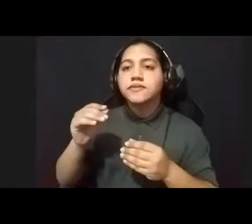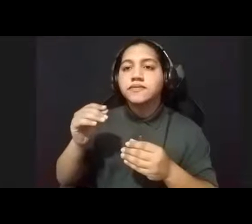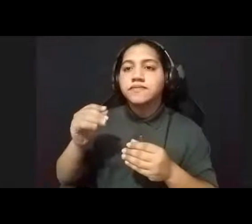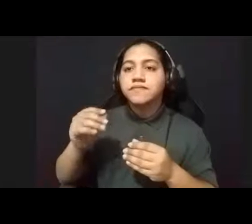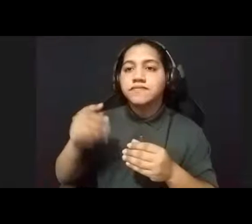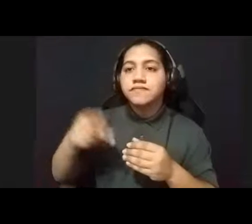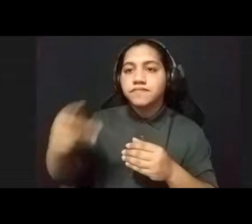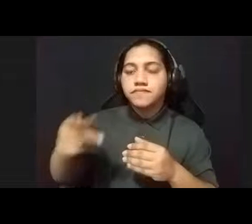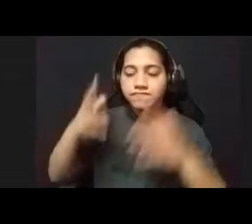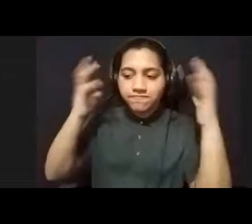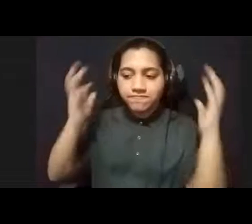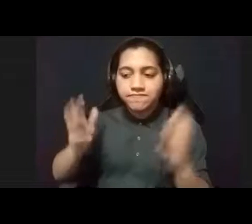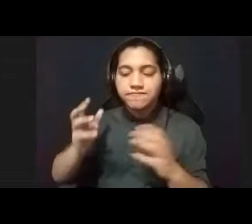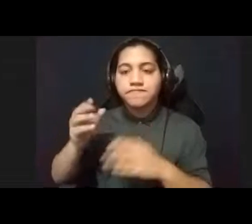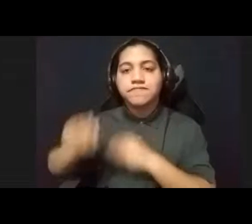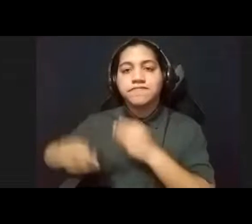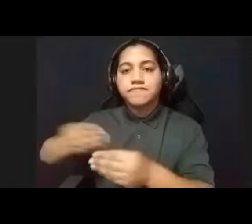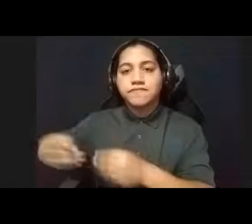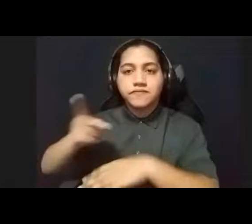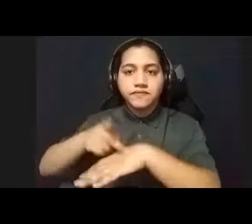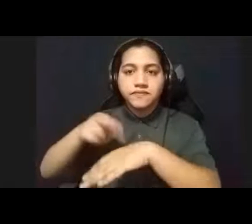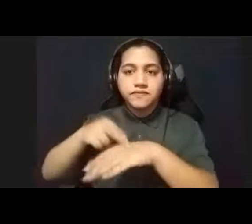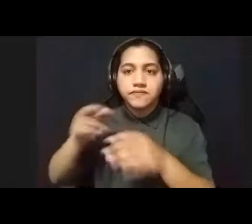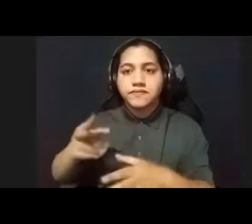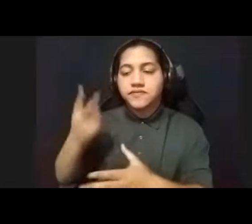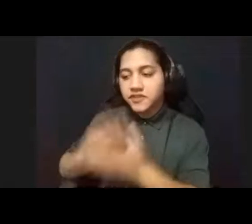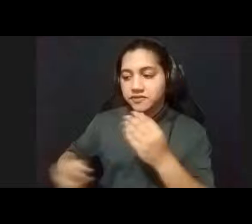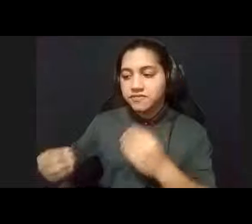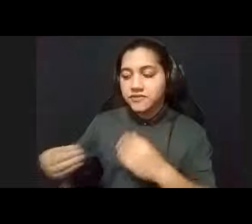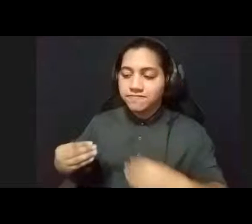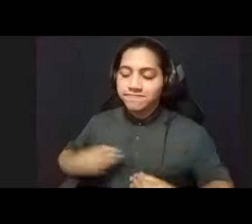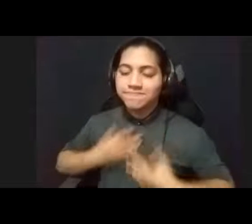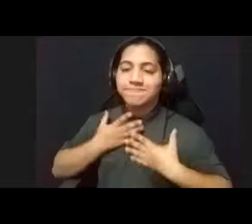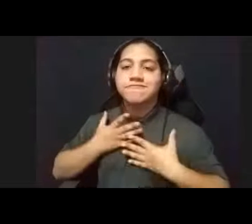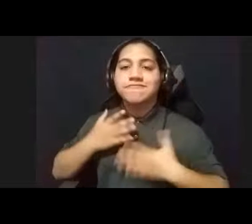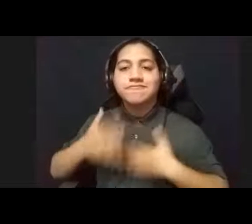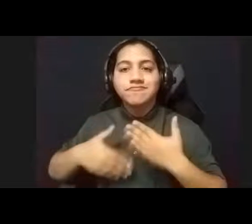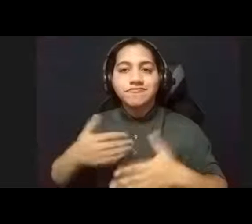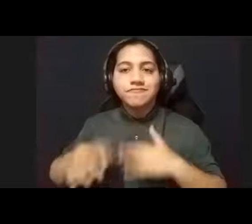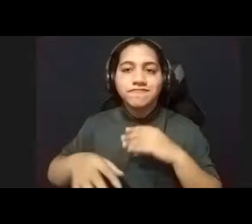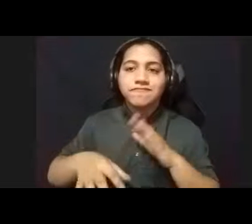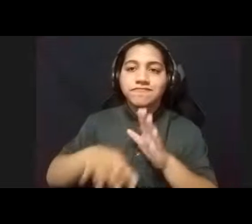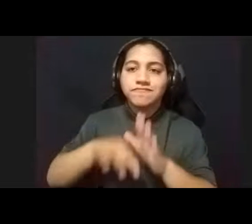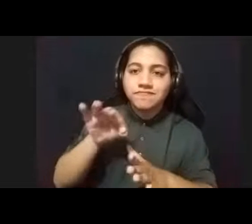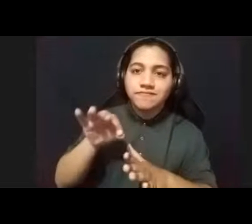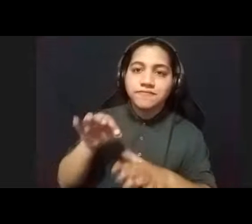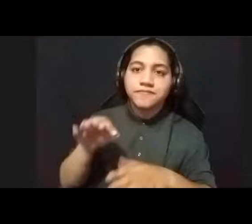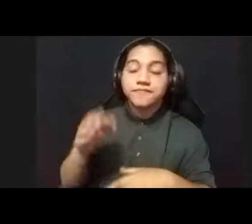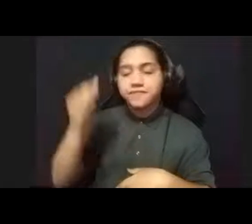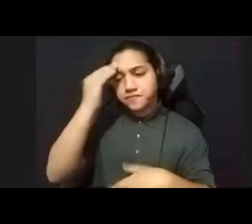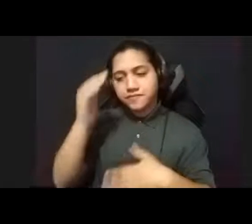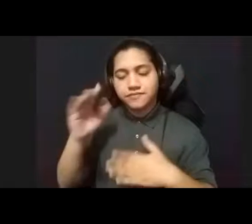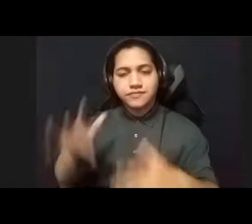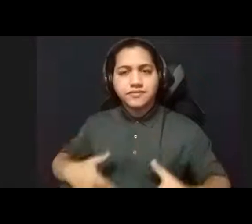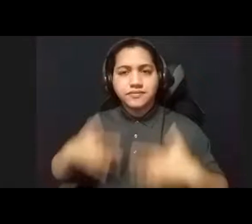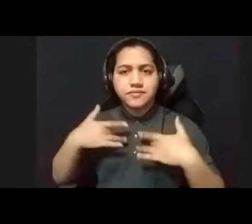gran inspiración en este proceso, en este gran descubrimiento. Todos sabemos que la vida es una constante